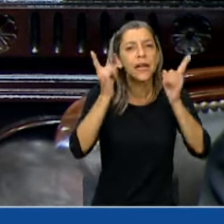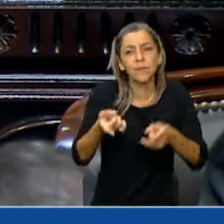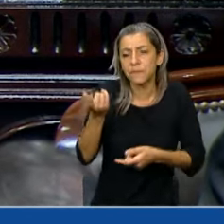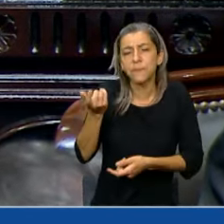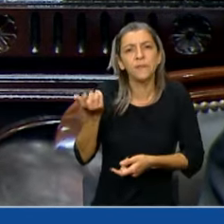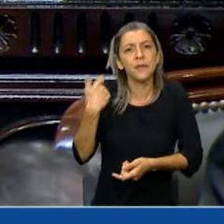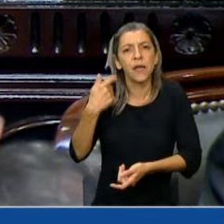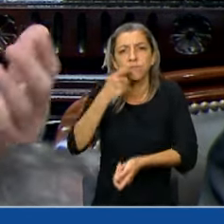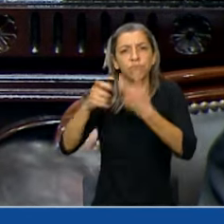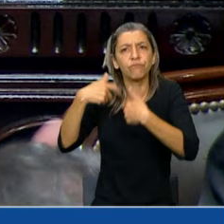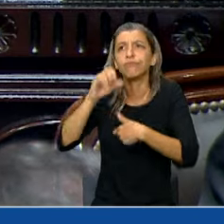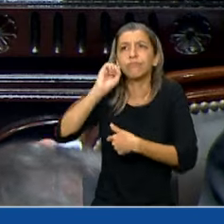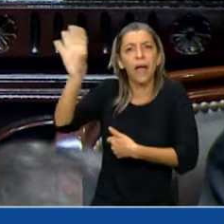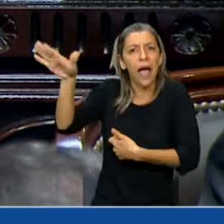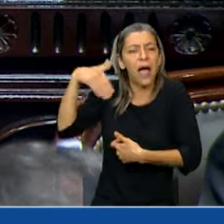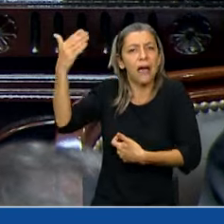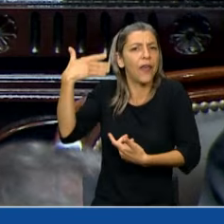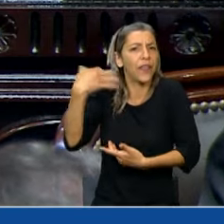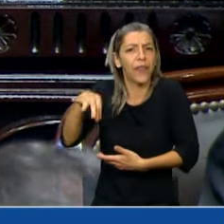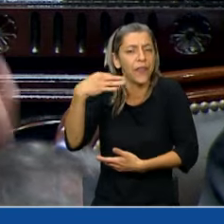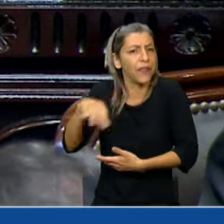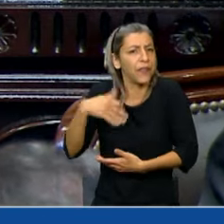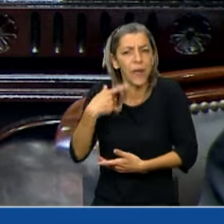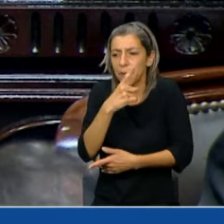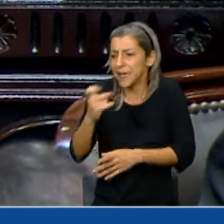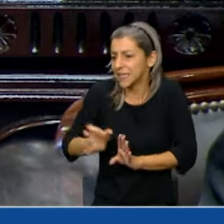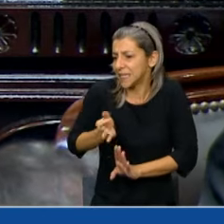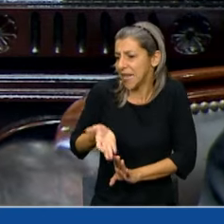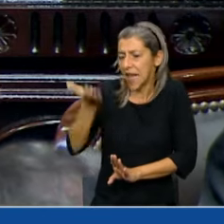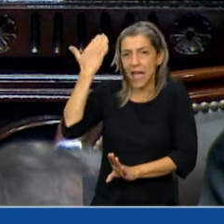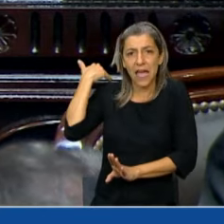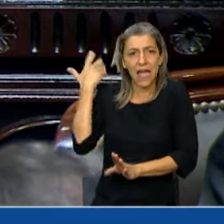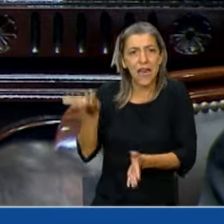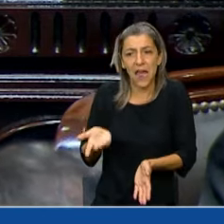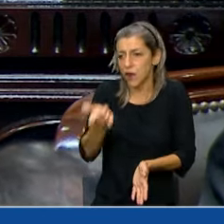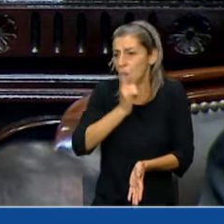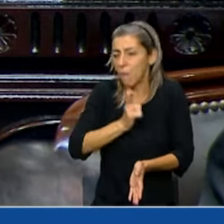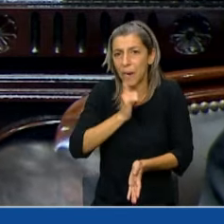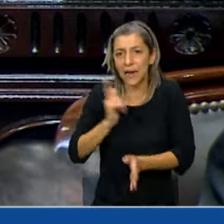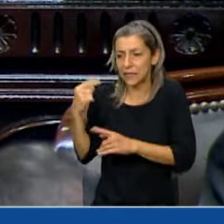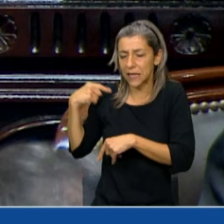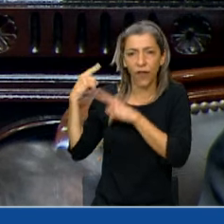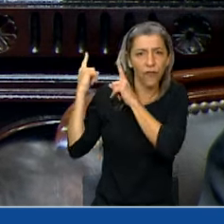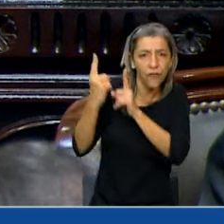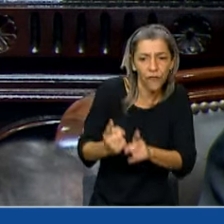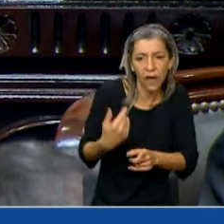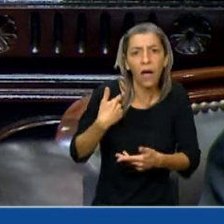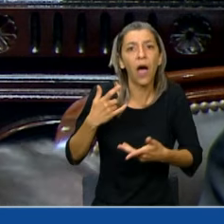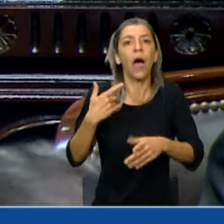en materias primas como hace 100 años donde dependíamos del clima seguimos dependiendo del